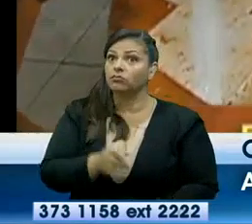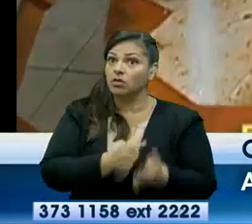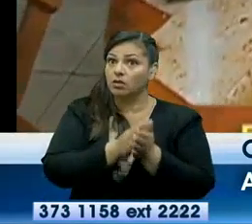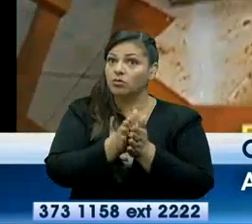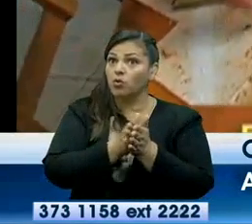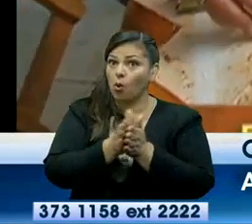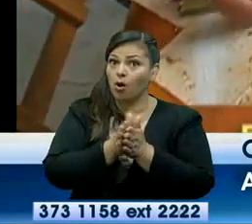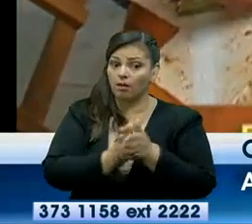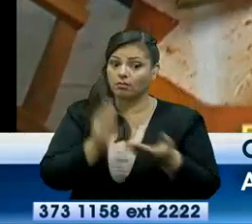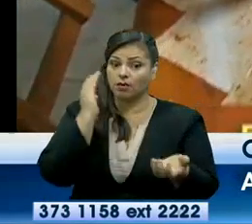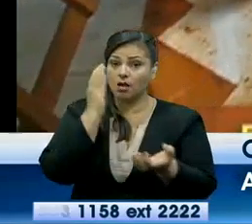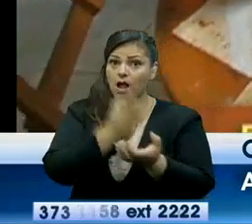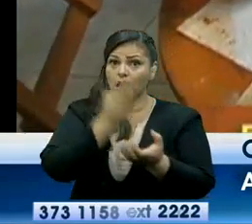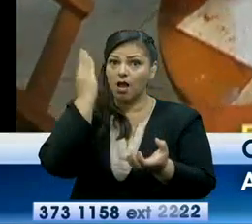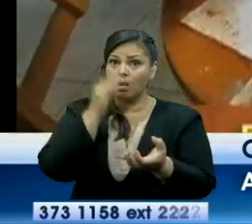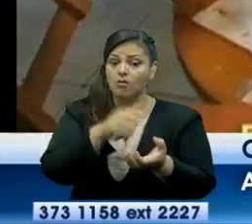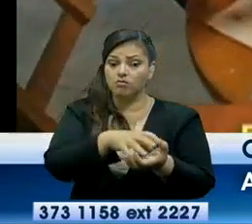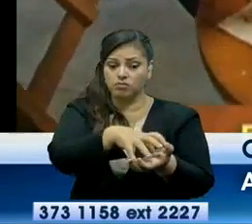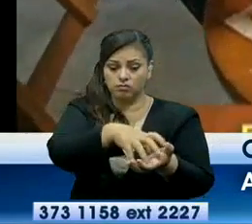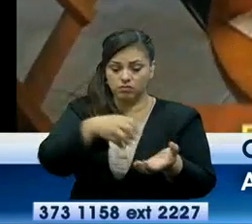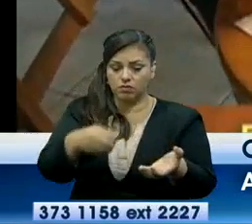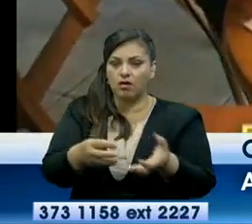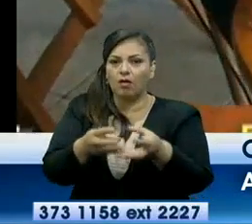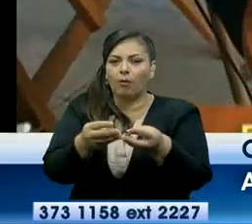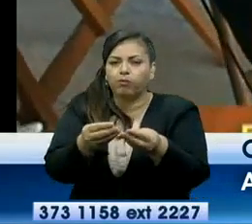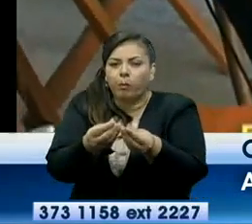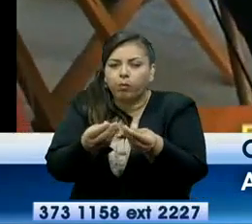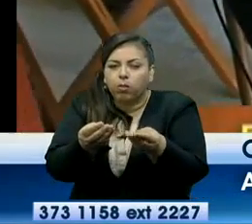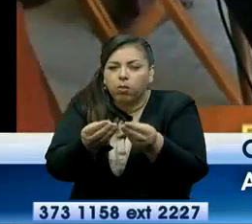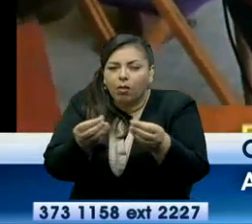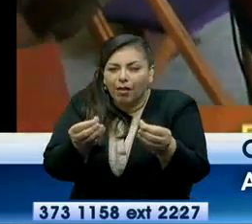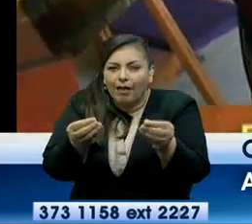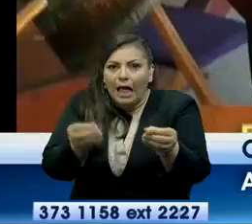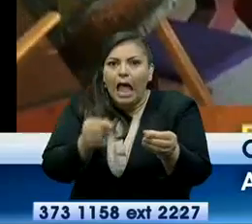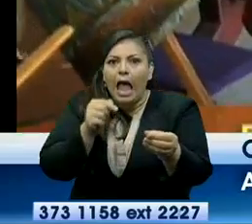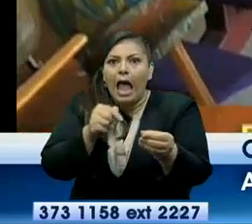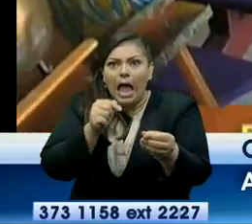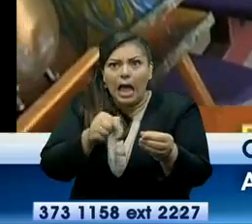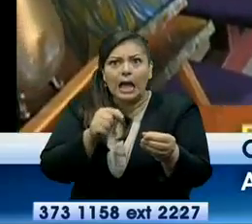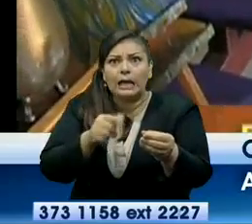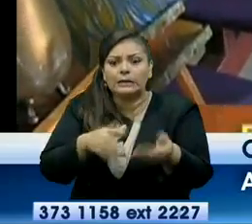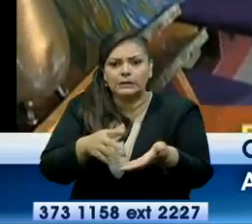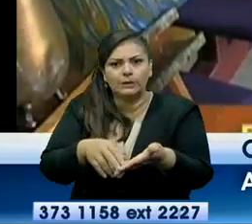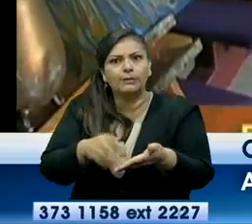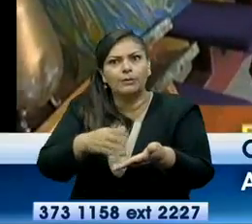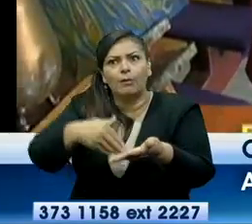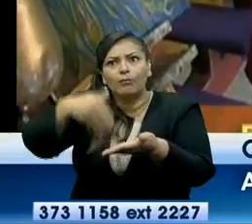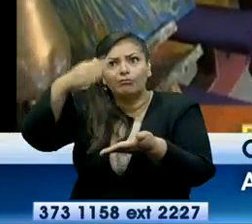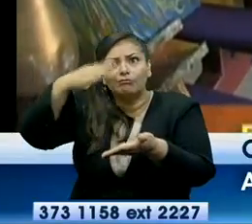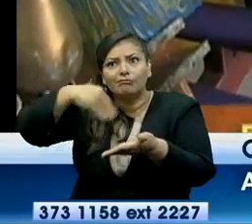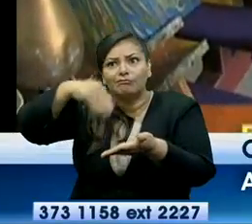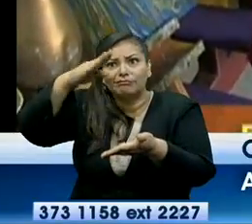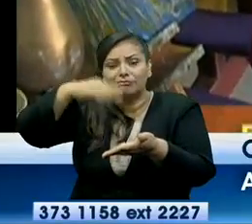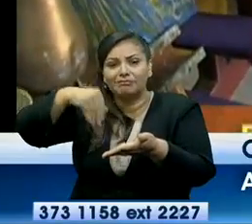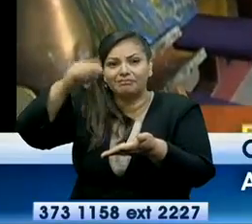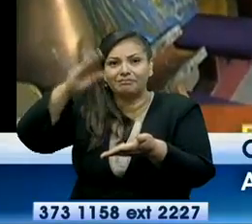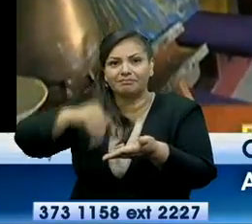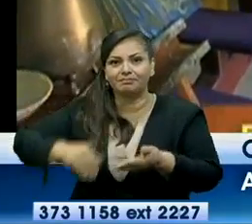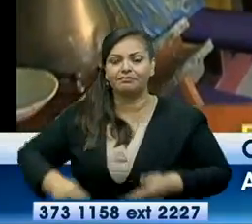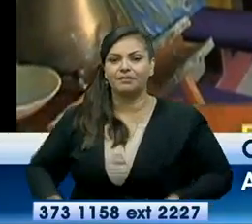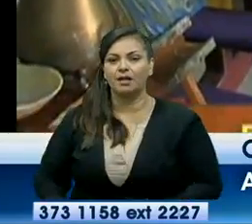percibir de atrás y esta nueva que recién está secándose que es la que tiene que ver con